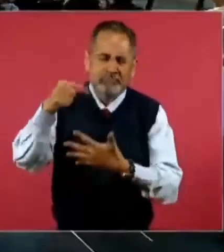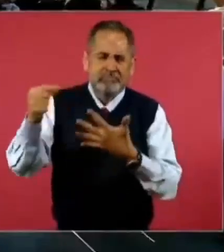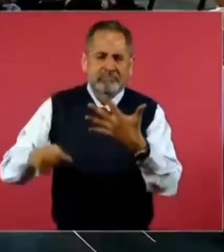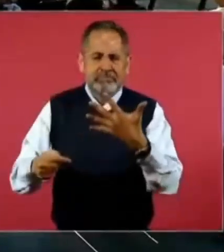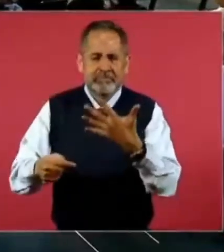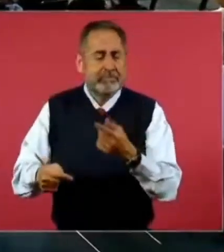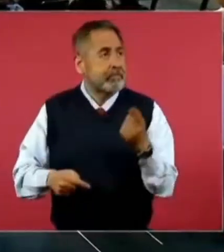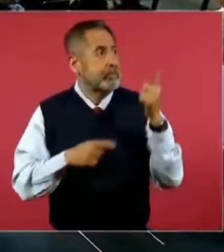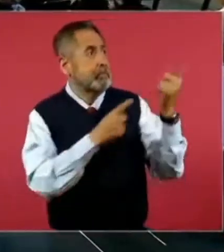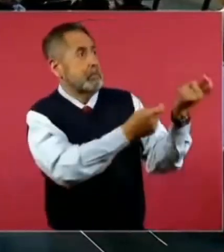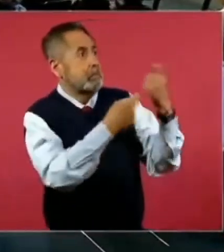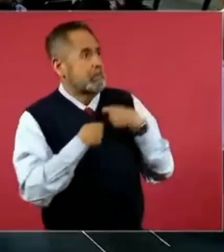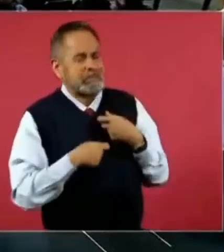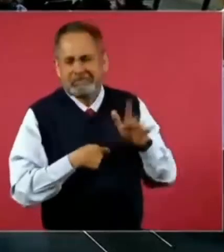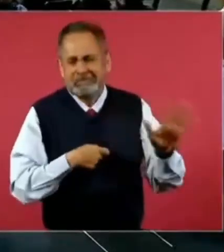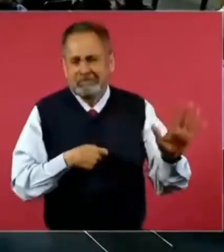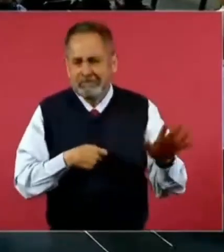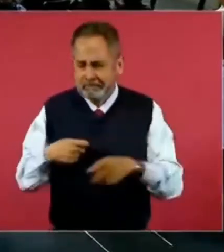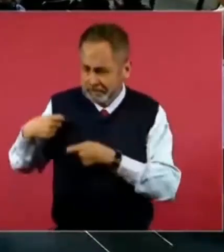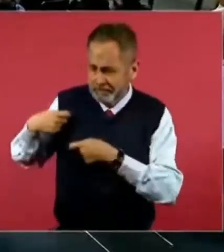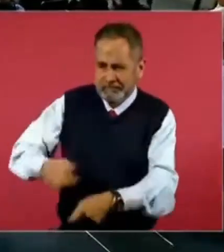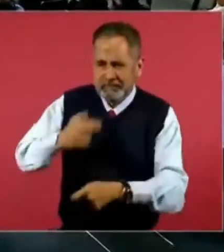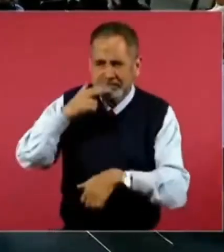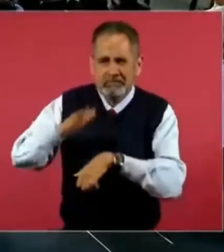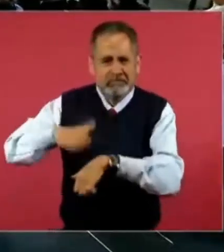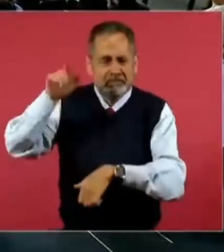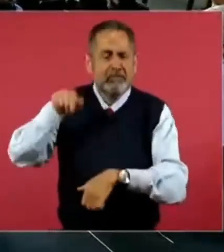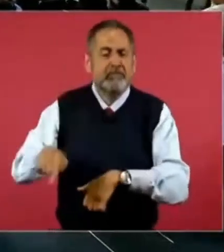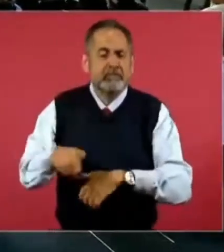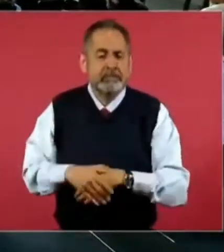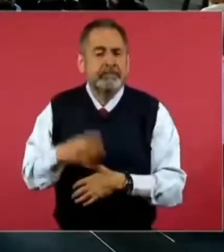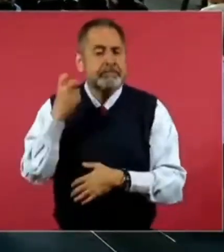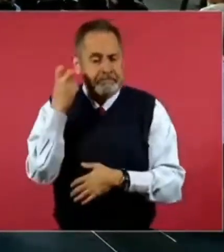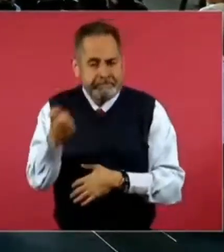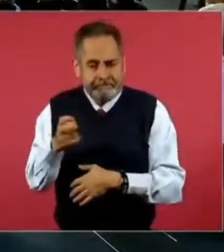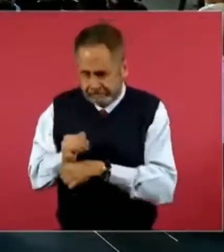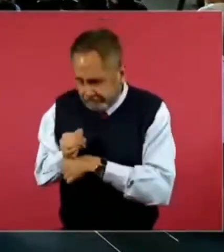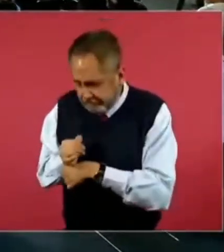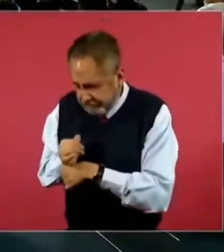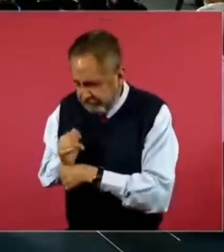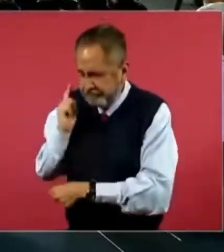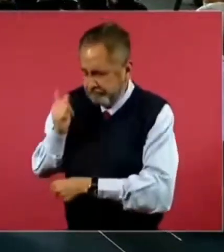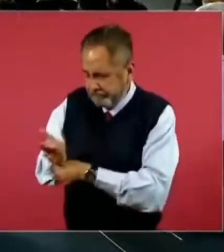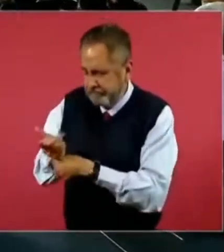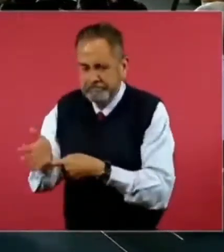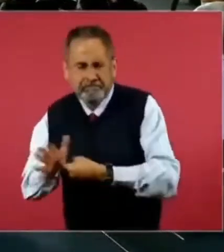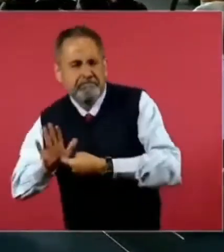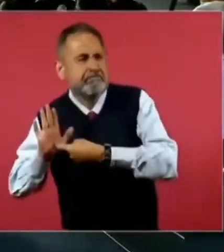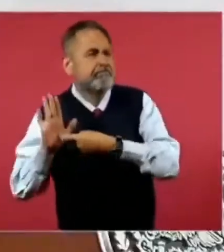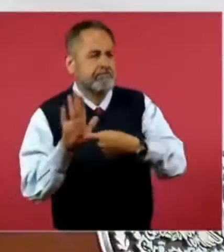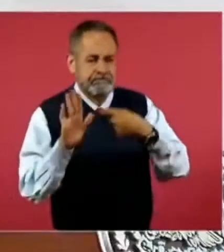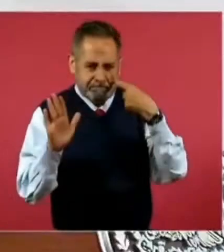que lo que nos llegó de afuera. Y eso lo voy a probar.